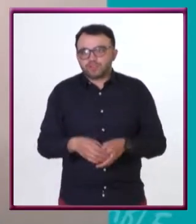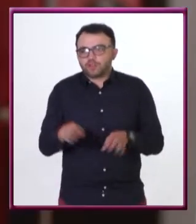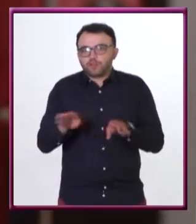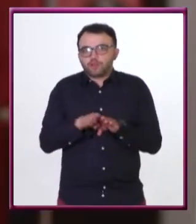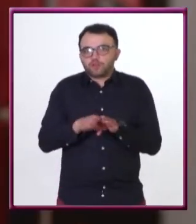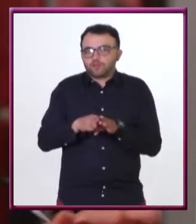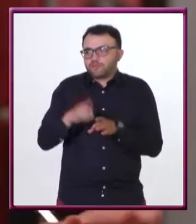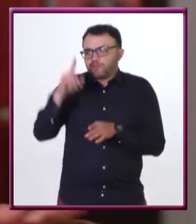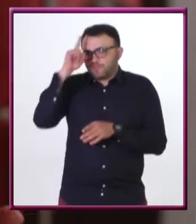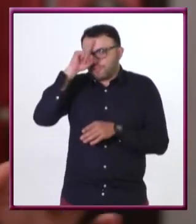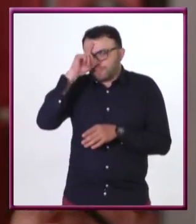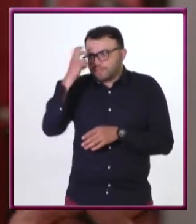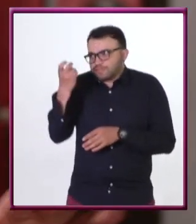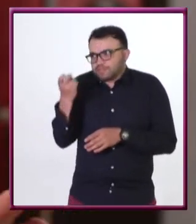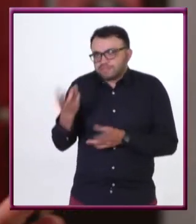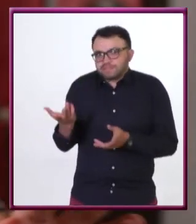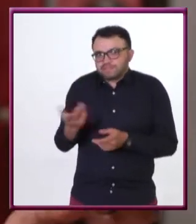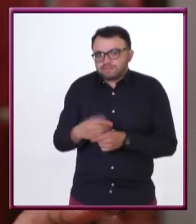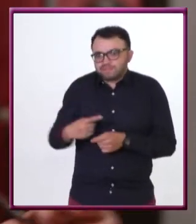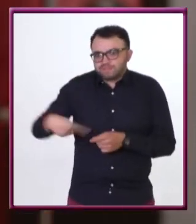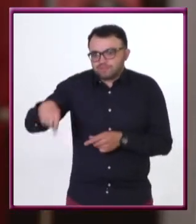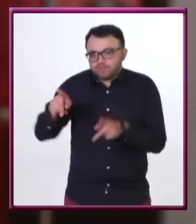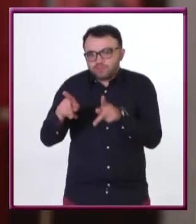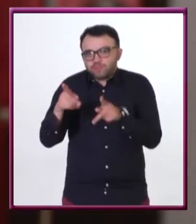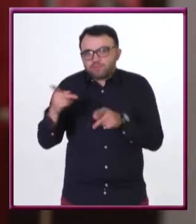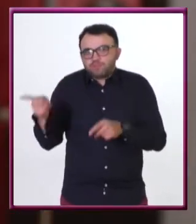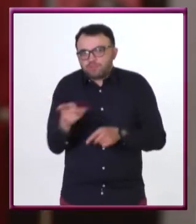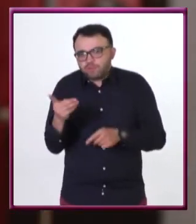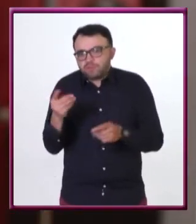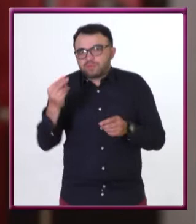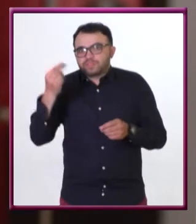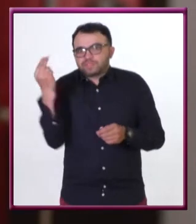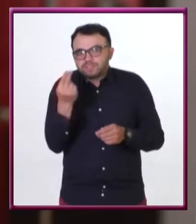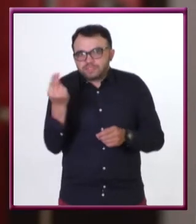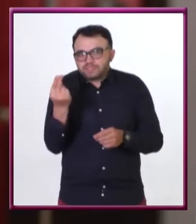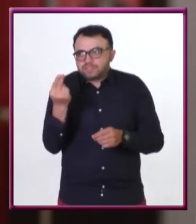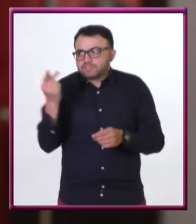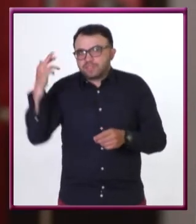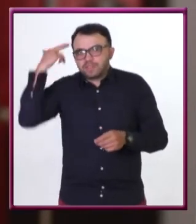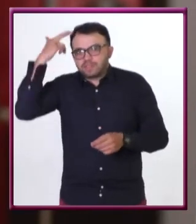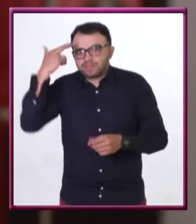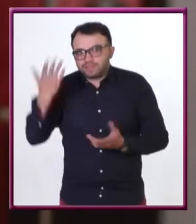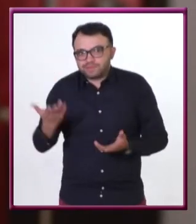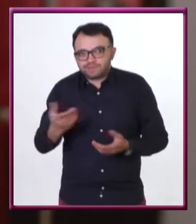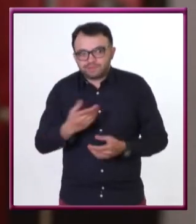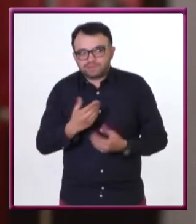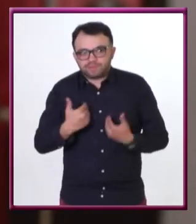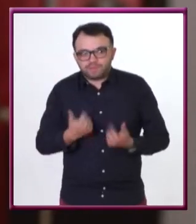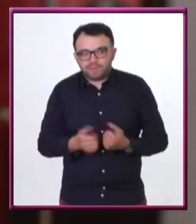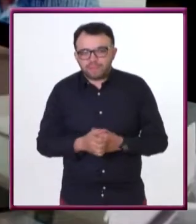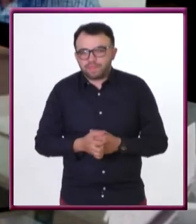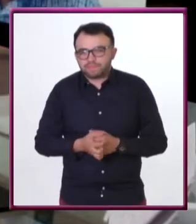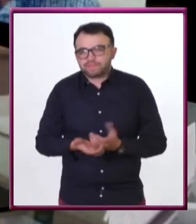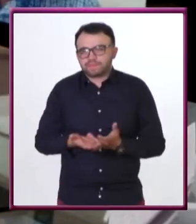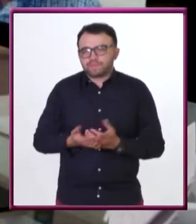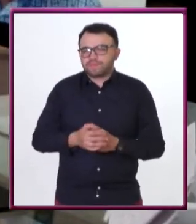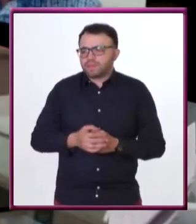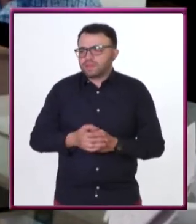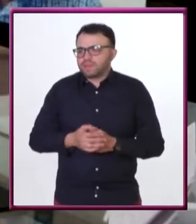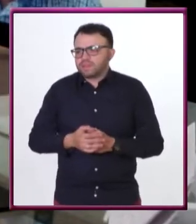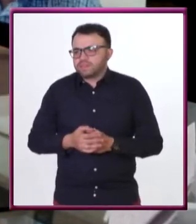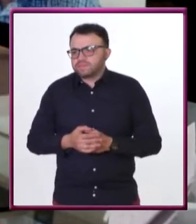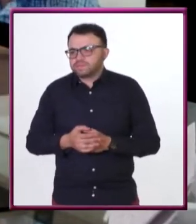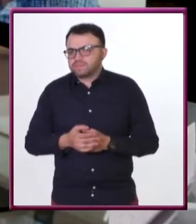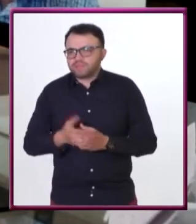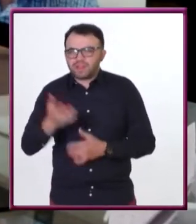mandatario. Y durante la Guerra Fría, ¿qué importancia tuvo el jugar al ajedrez? Bueno, si